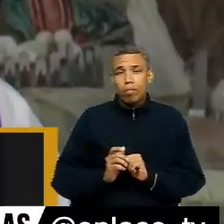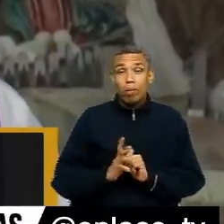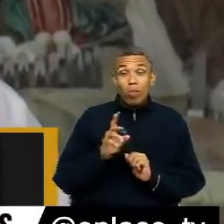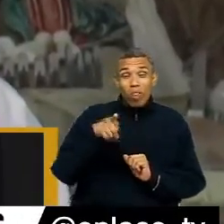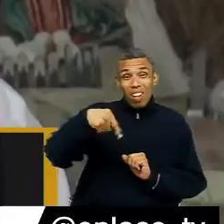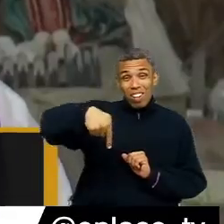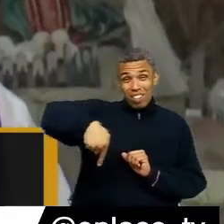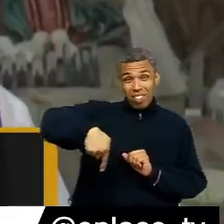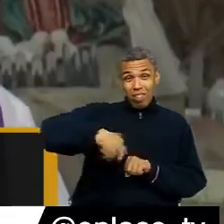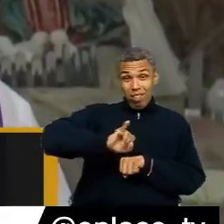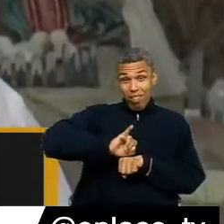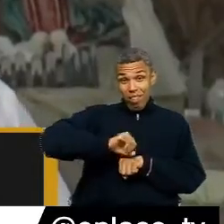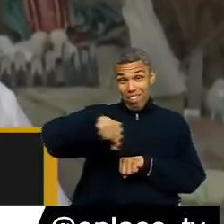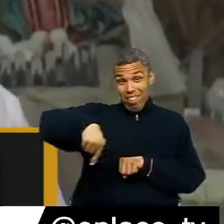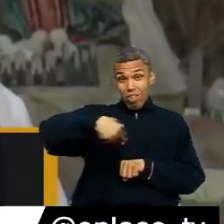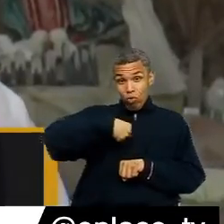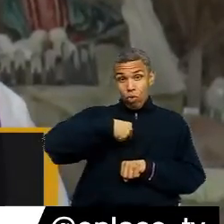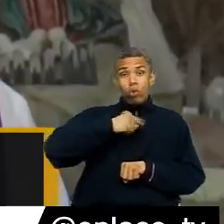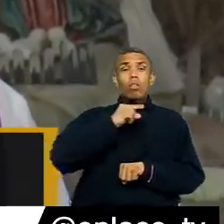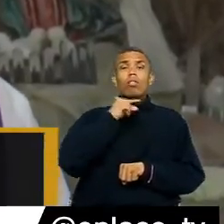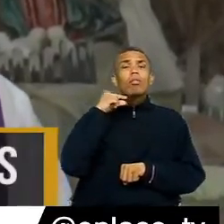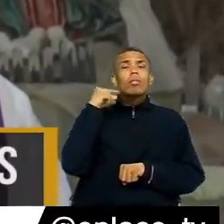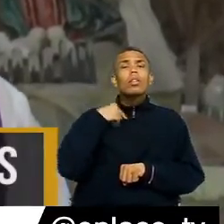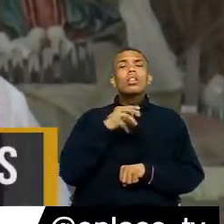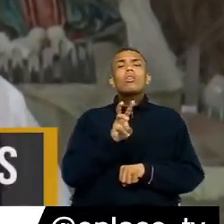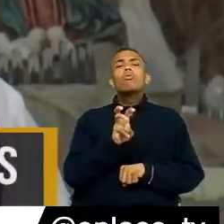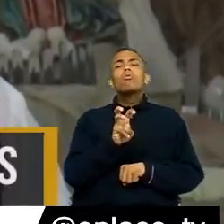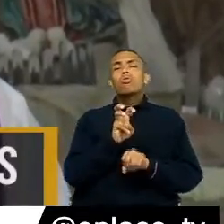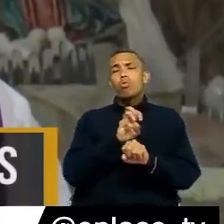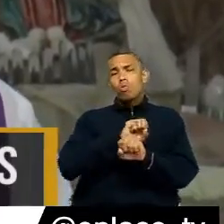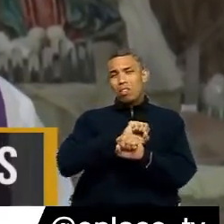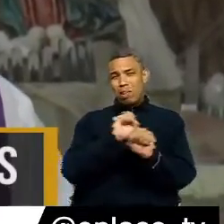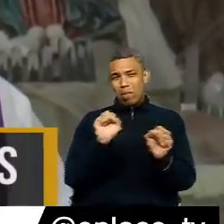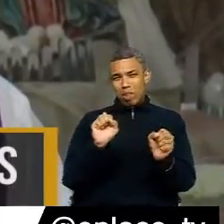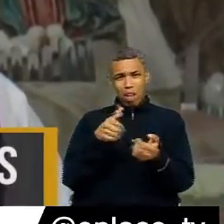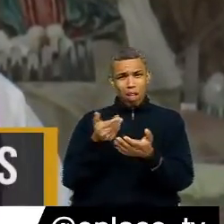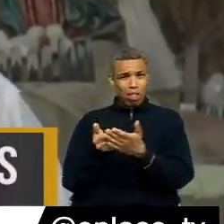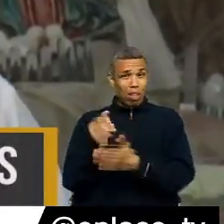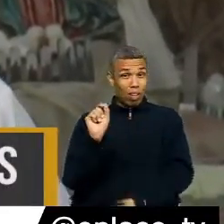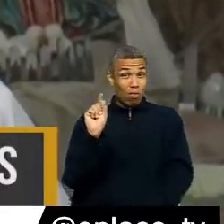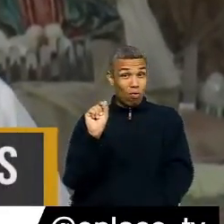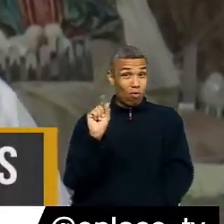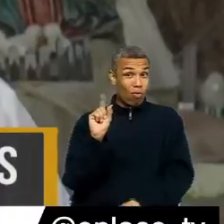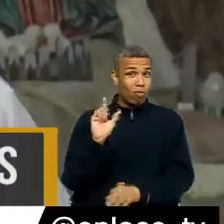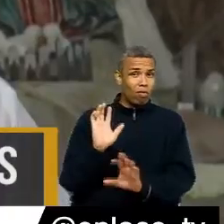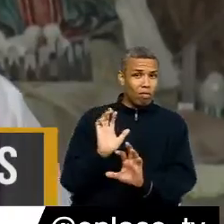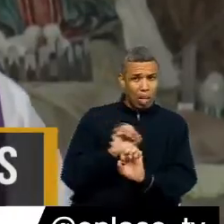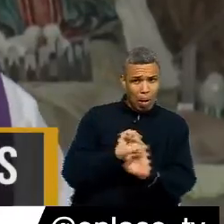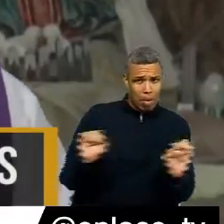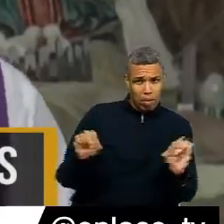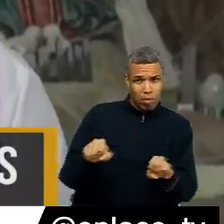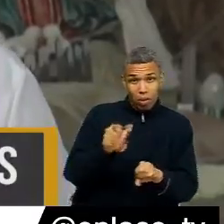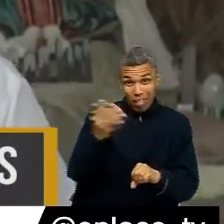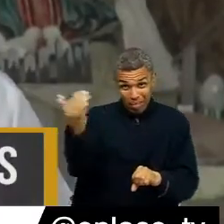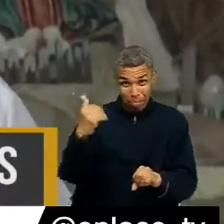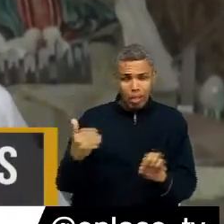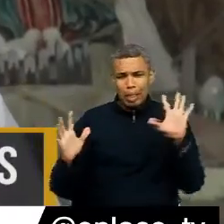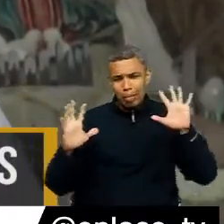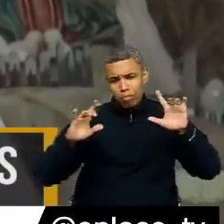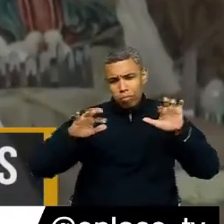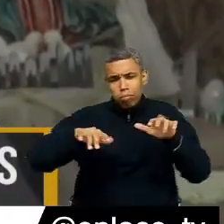11 del día, donde invitamos a los niños de los sectores a que vengan a tener una experiencia de Dios en Navidad, una experiencia de ese Dios